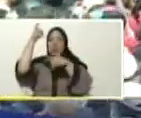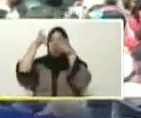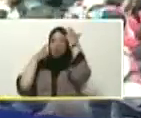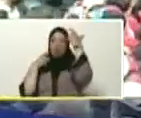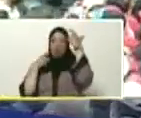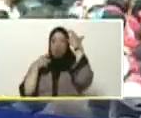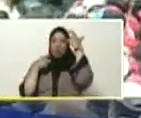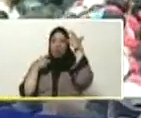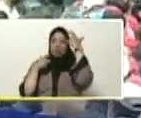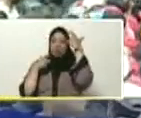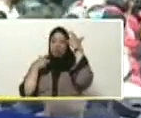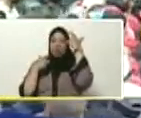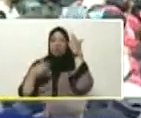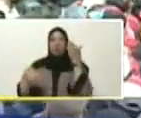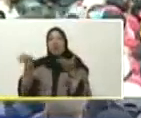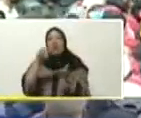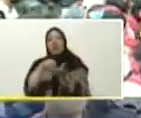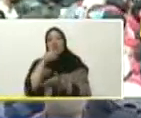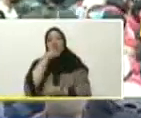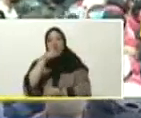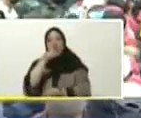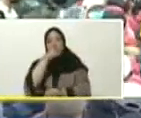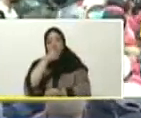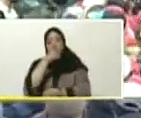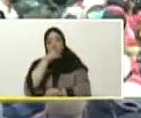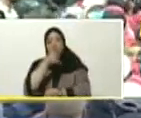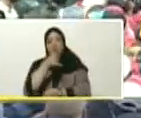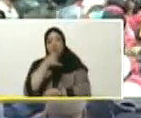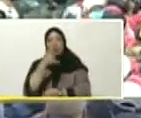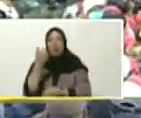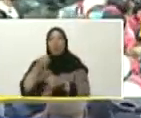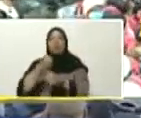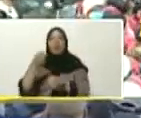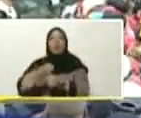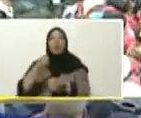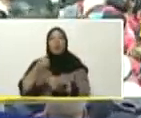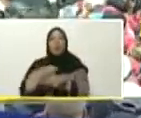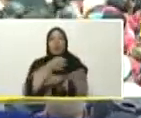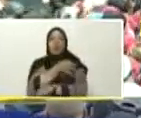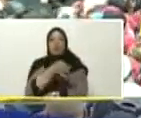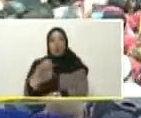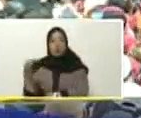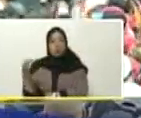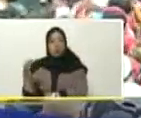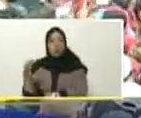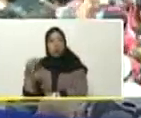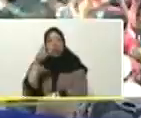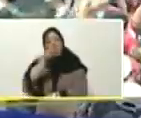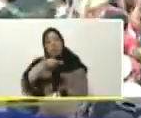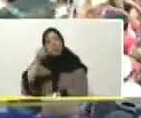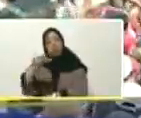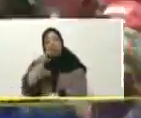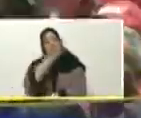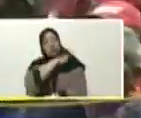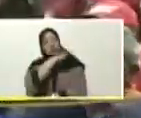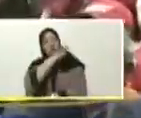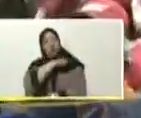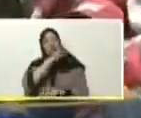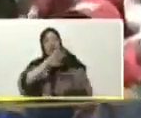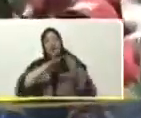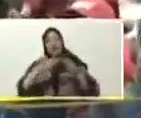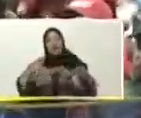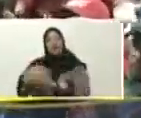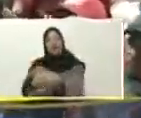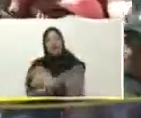Chávez, a ratificarle mi compromiso absoluto a las jefas y jefes de